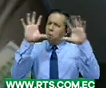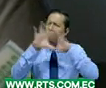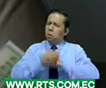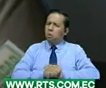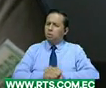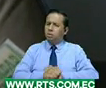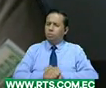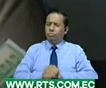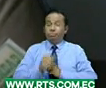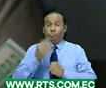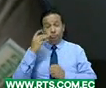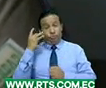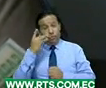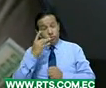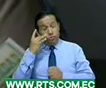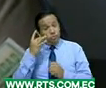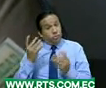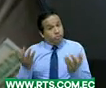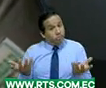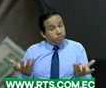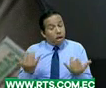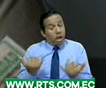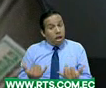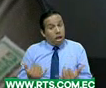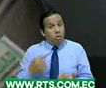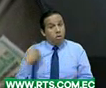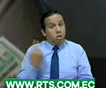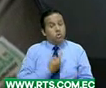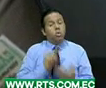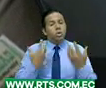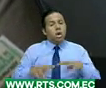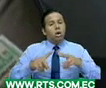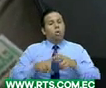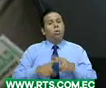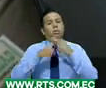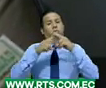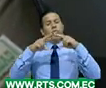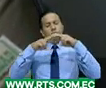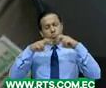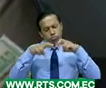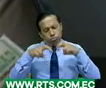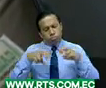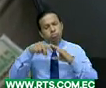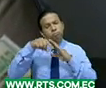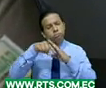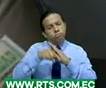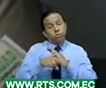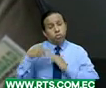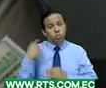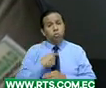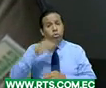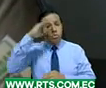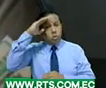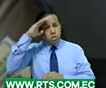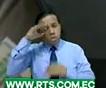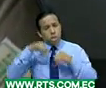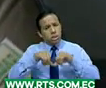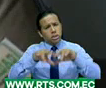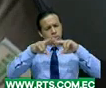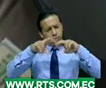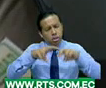dejan muchas dudas pero ya se han iniciado las primeras experticias y estamos en un camino como policía nacional para poder dar